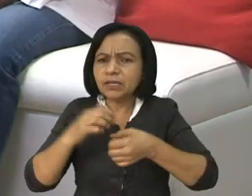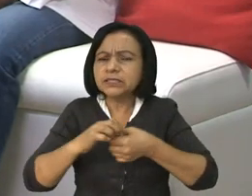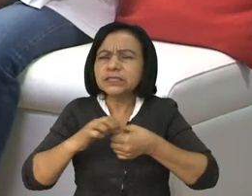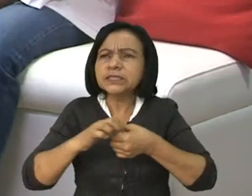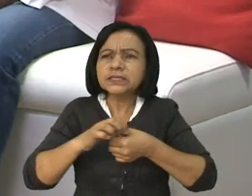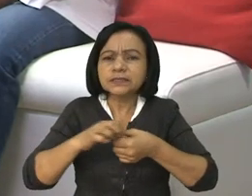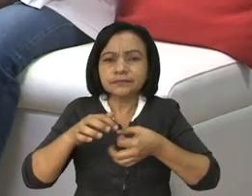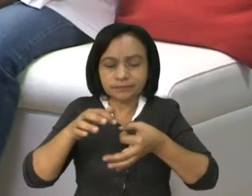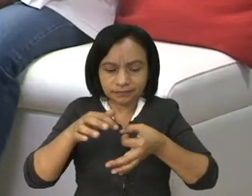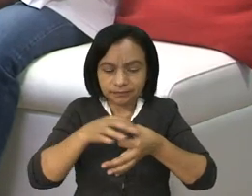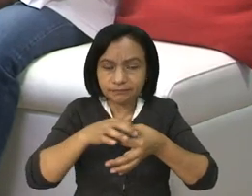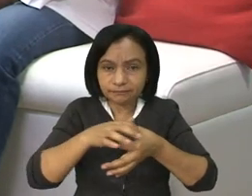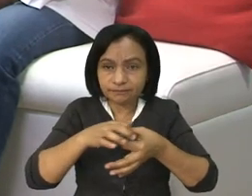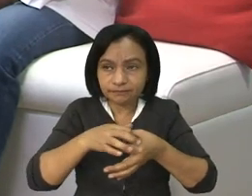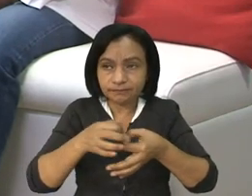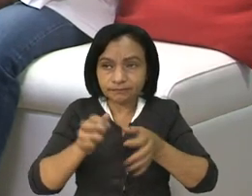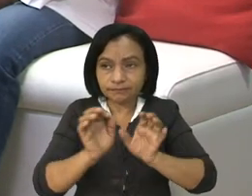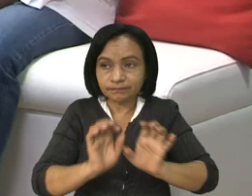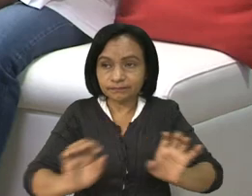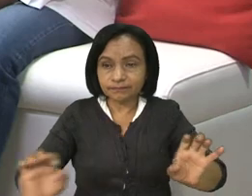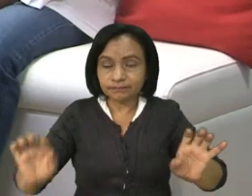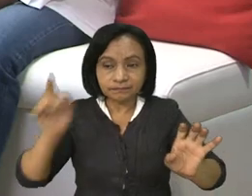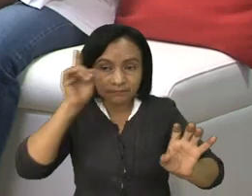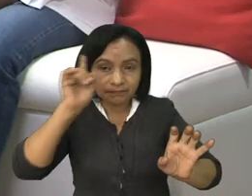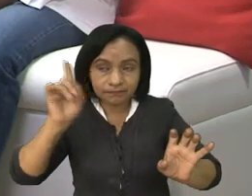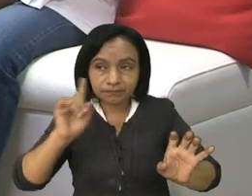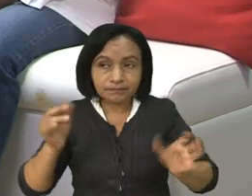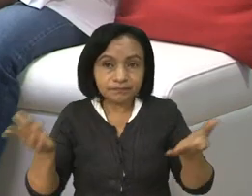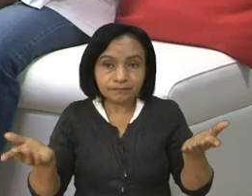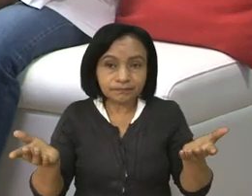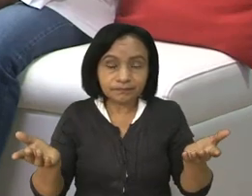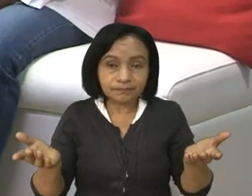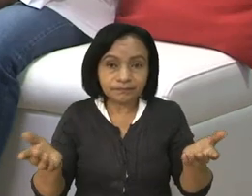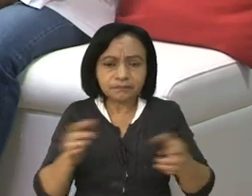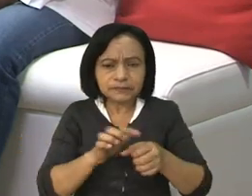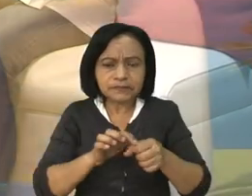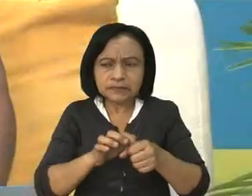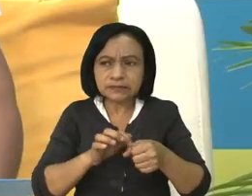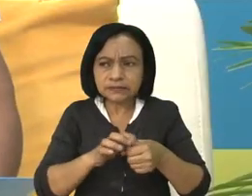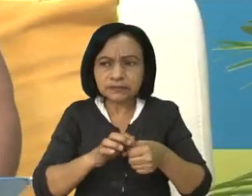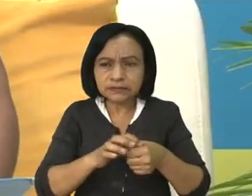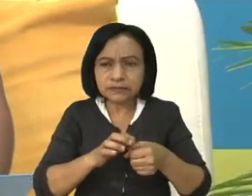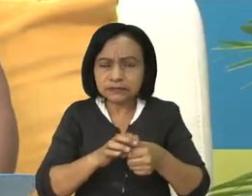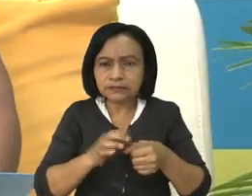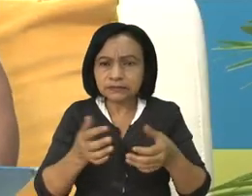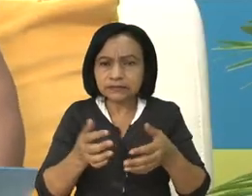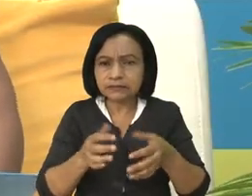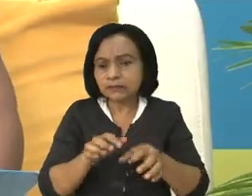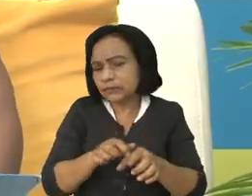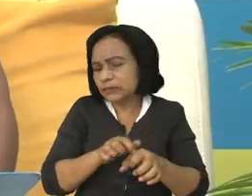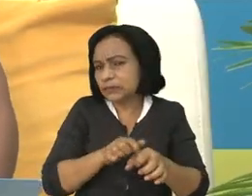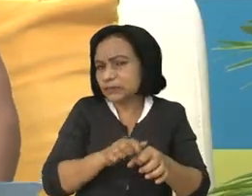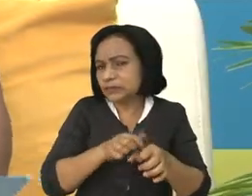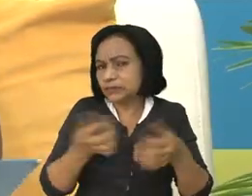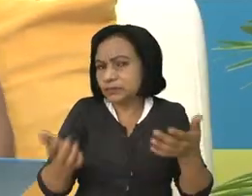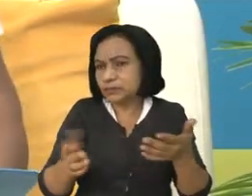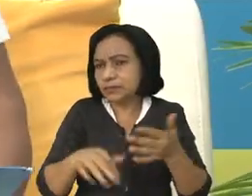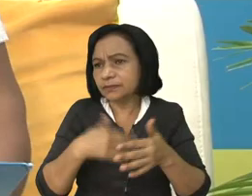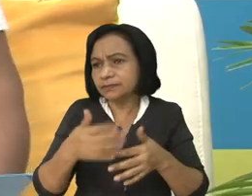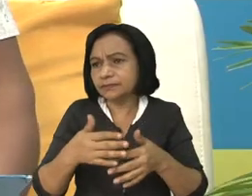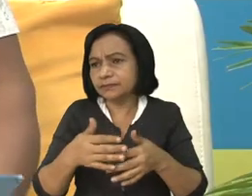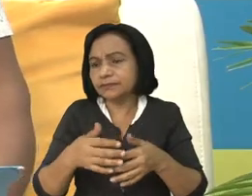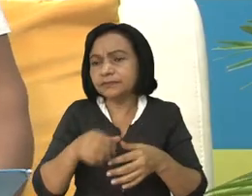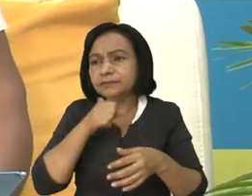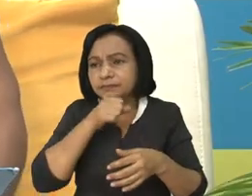niños, como yo, en su inocencia, ¿verdad?, sienten la picazón y buscan cómo rascarse. Y entonces cuando